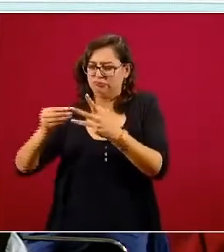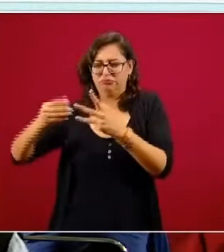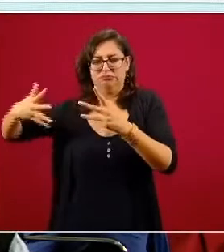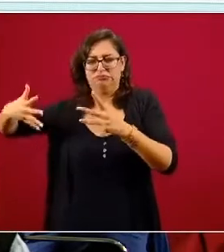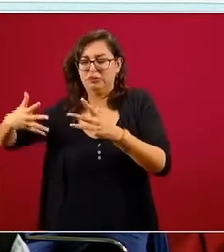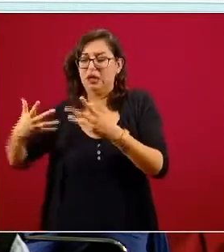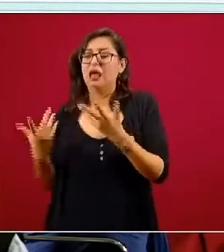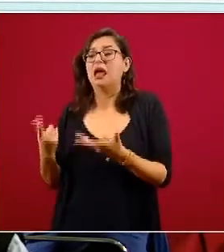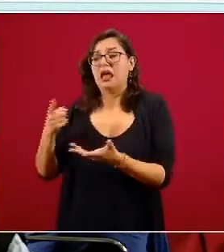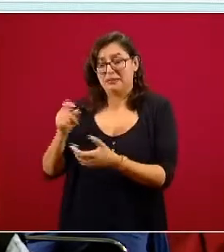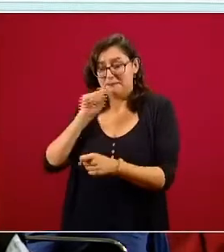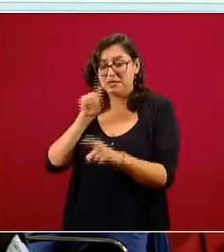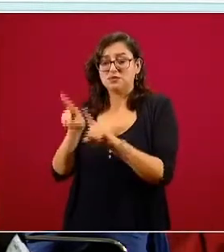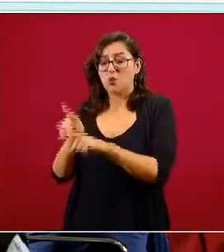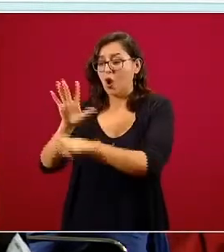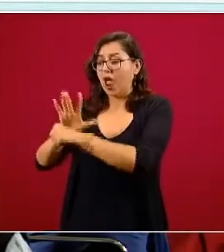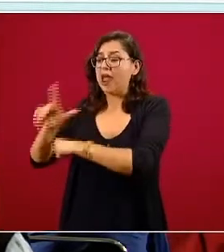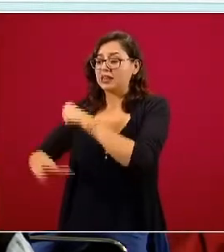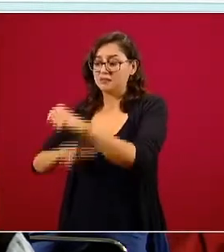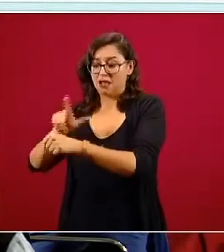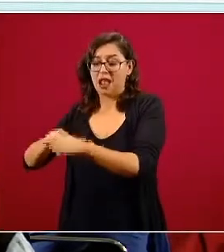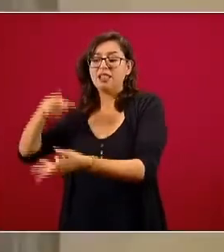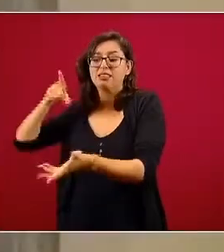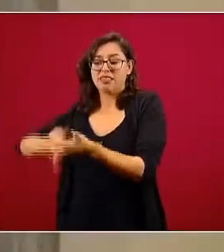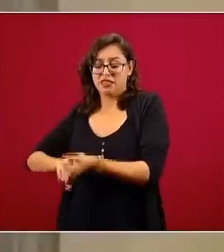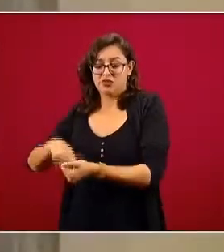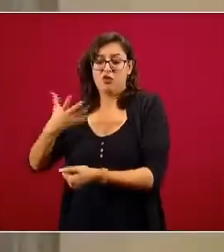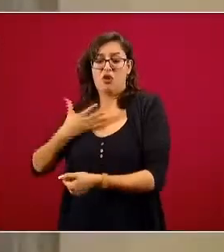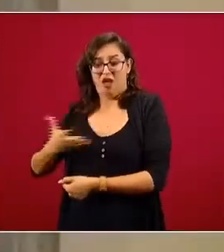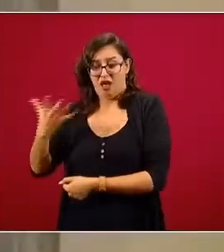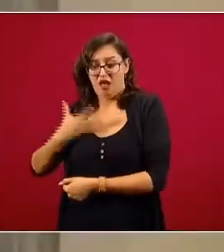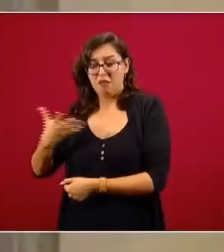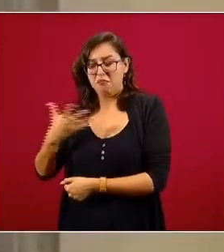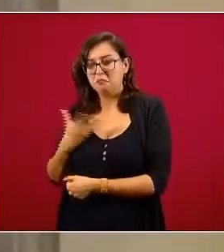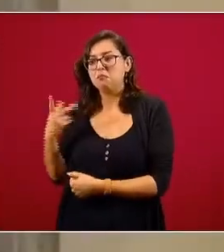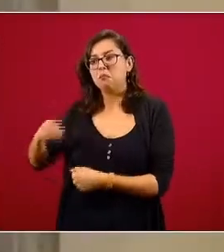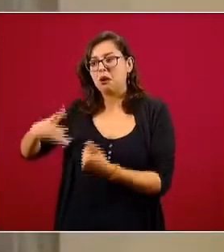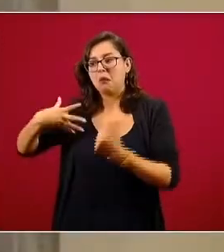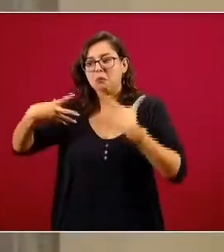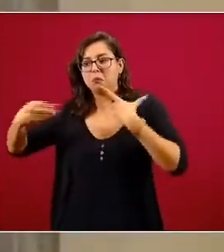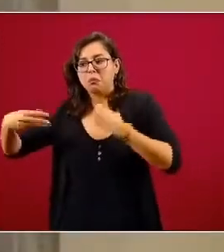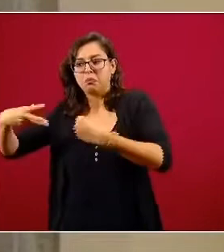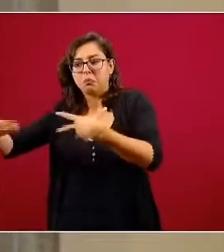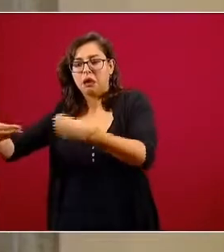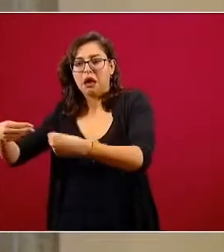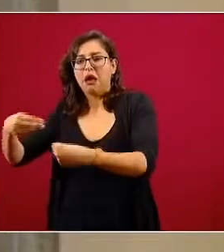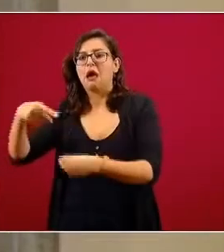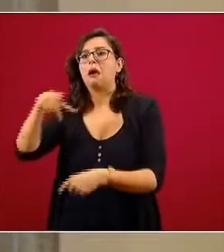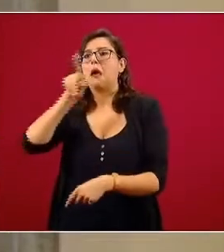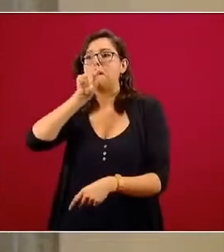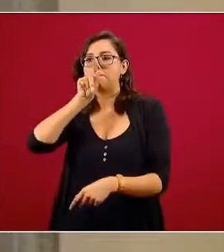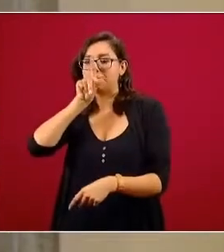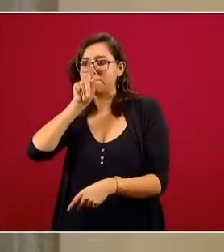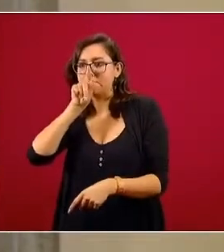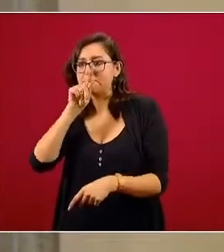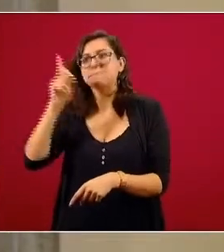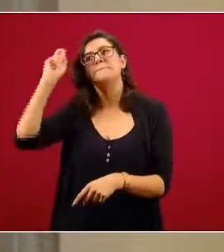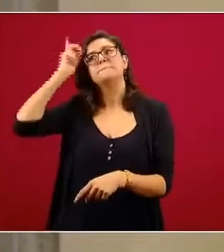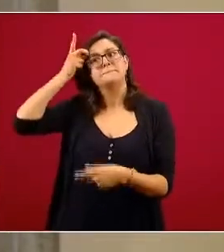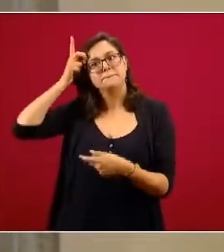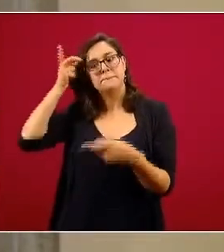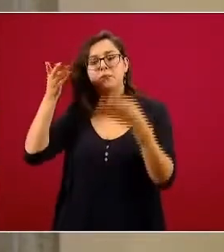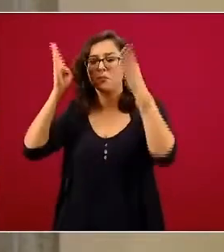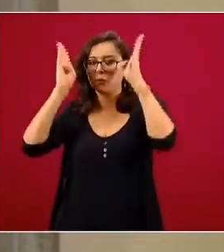especies del reino animal, pueden infectar aves, tanto de corral como aves silvestres, equinos, caballos,